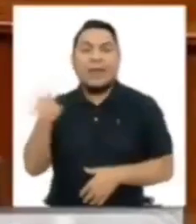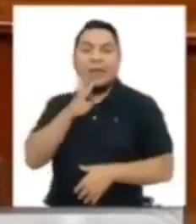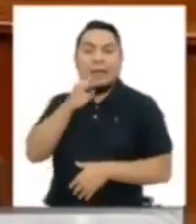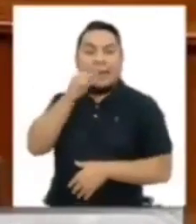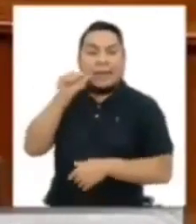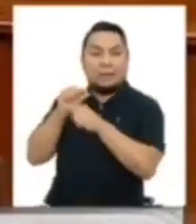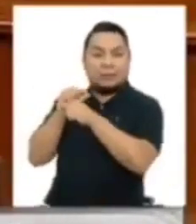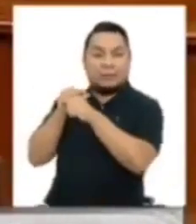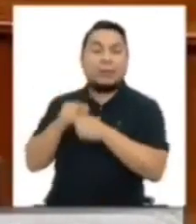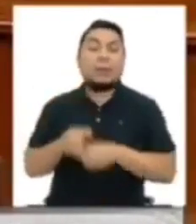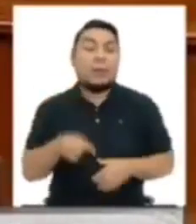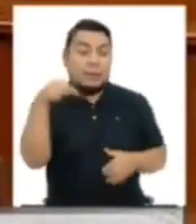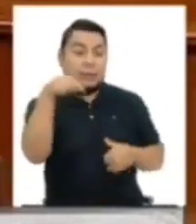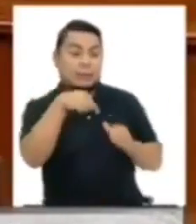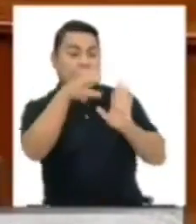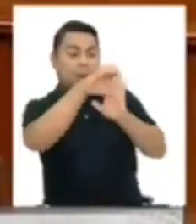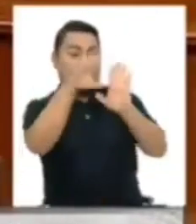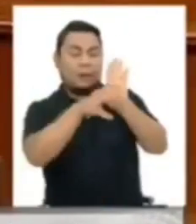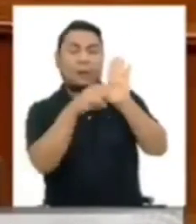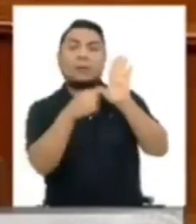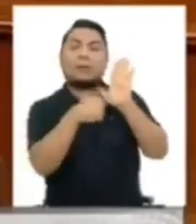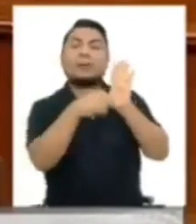Constitución, artículo